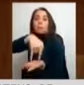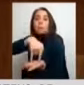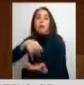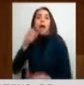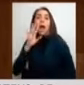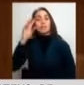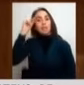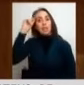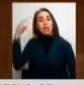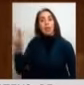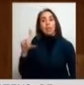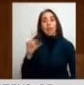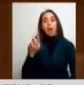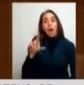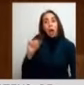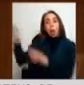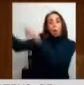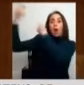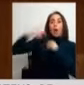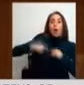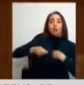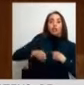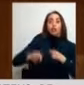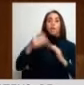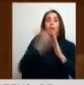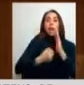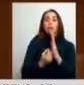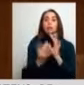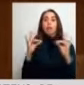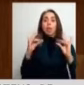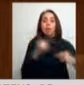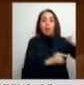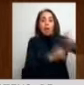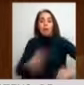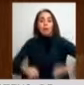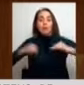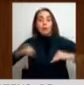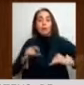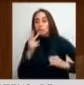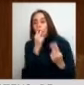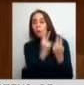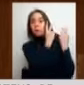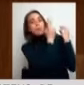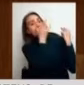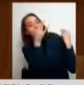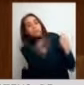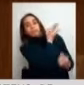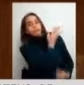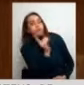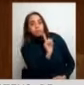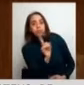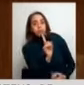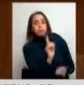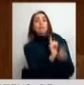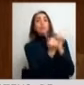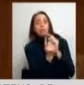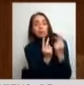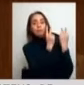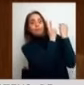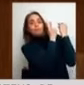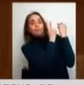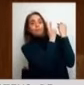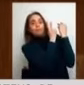aura rodríguez siguen presentes las luchas de nuevas generaciones que no miran el pasado con desprecio sino que se entienden como la